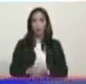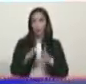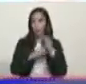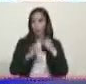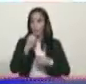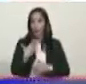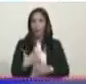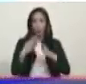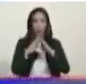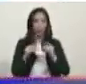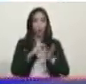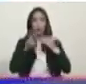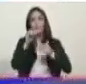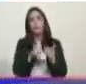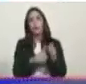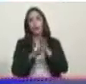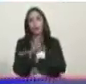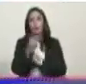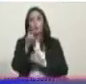bonita,